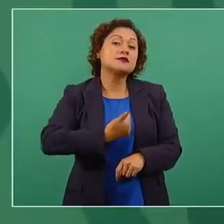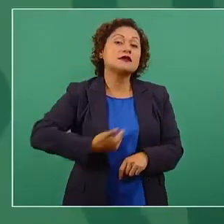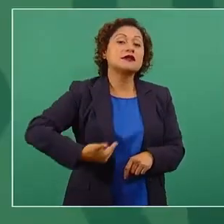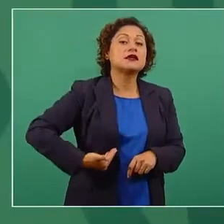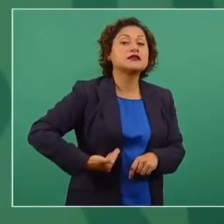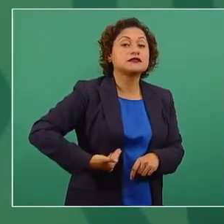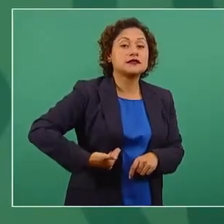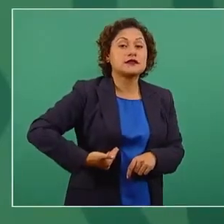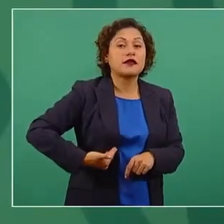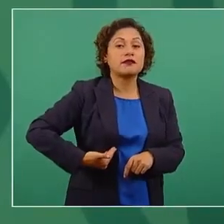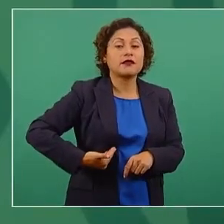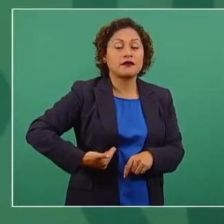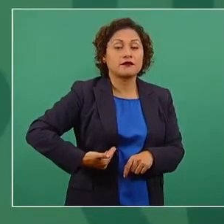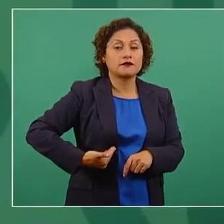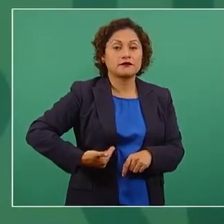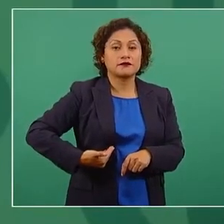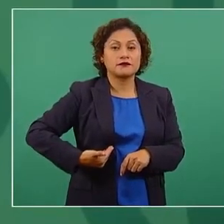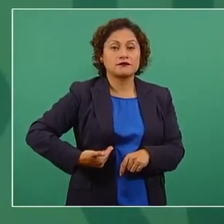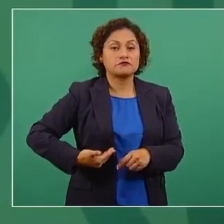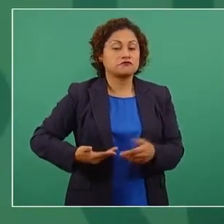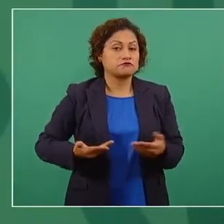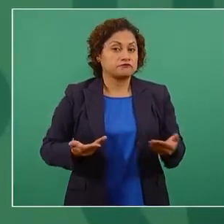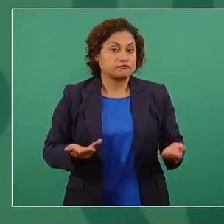va a ser